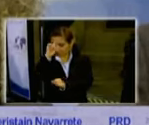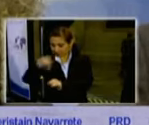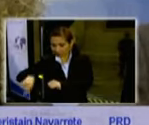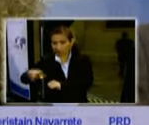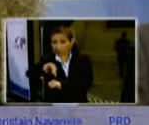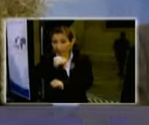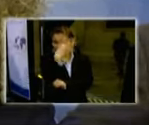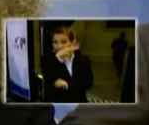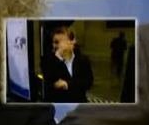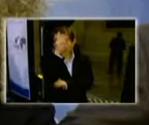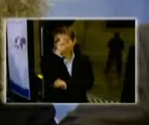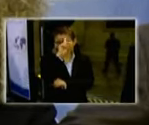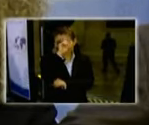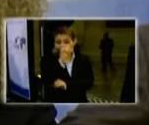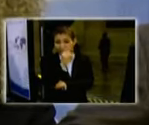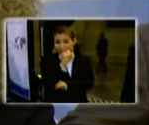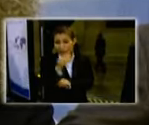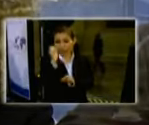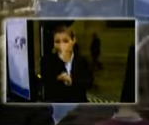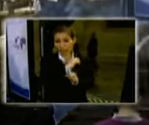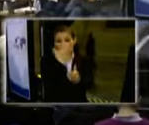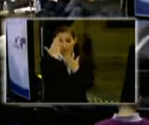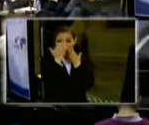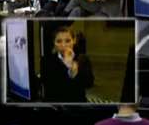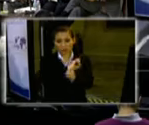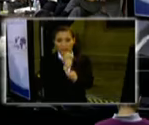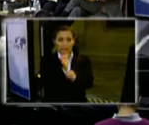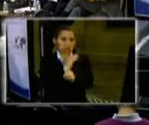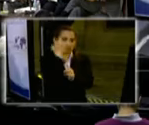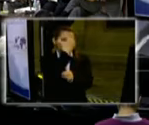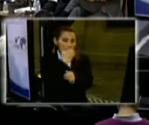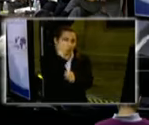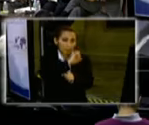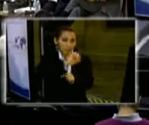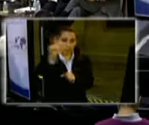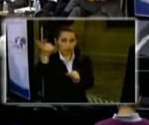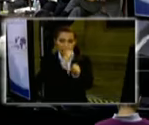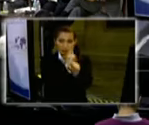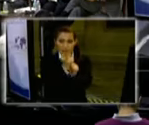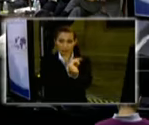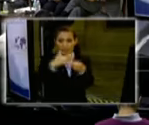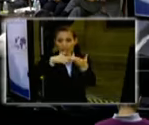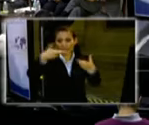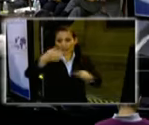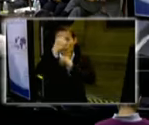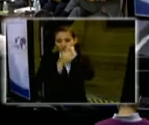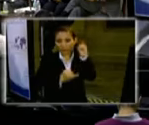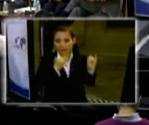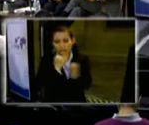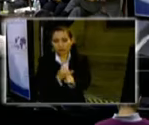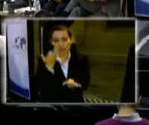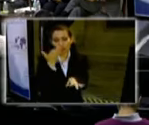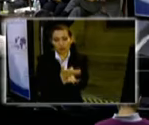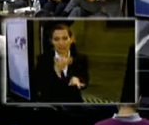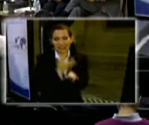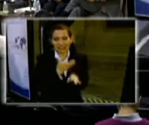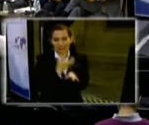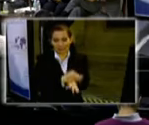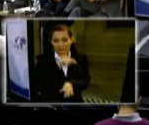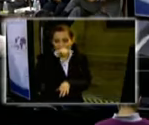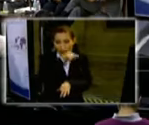de 14 tesis presentadas en examen profesional para optar por el grado de licenciatura en Relaciones Internacionales y actualmente se